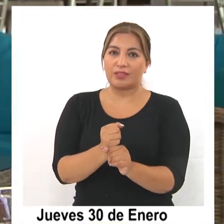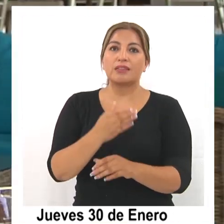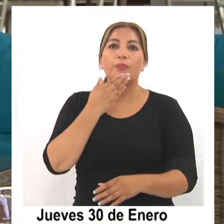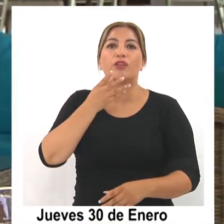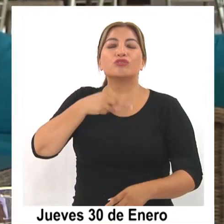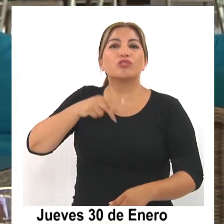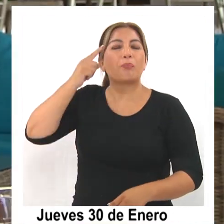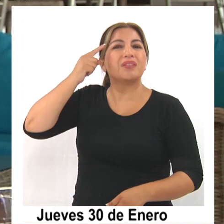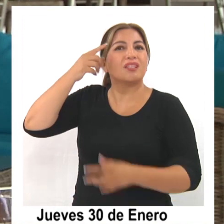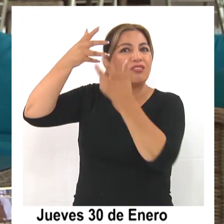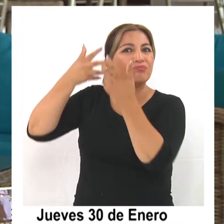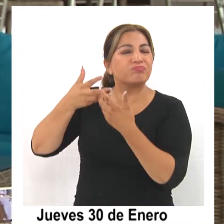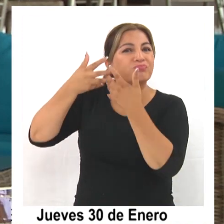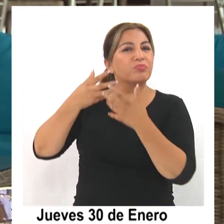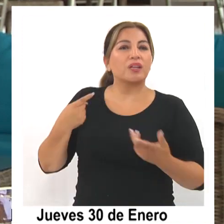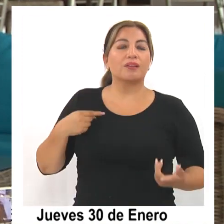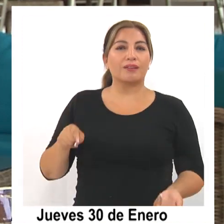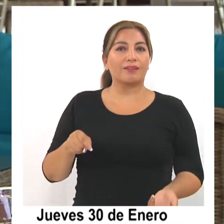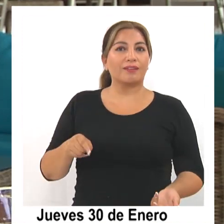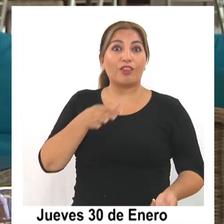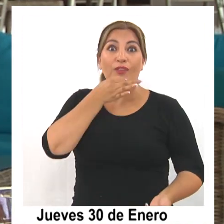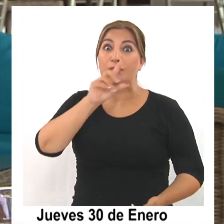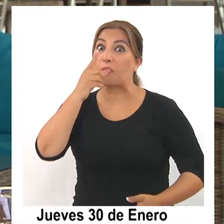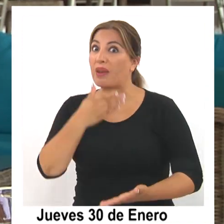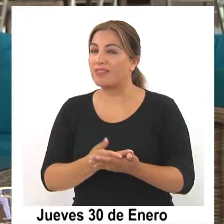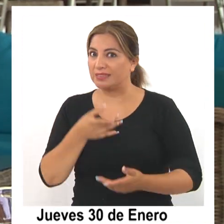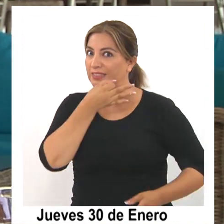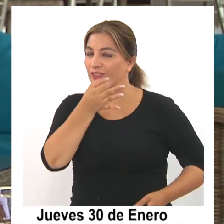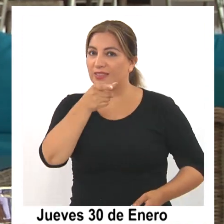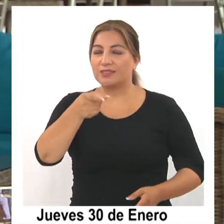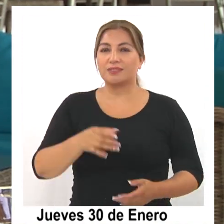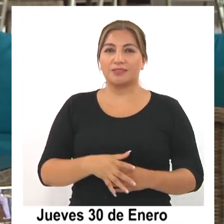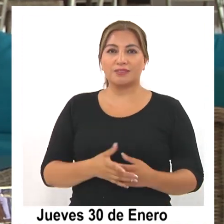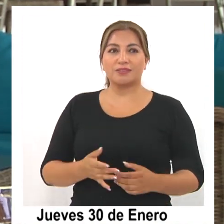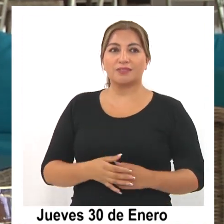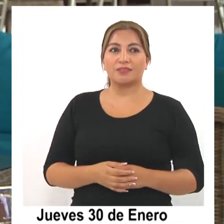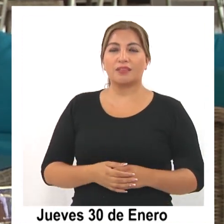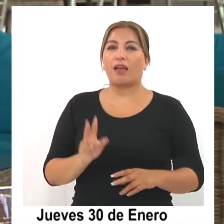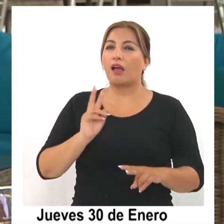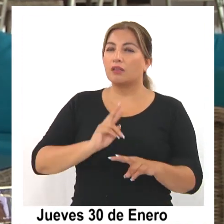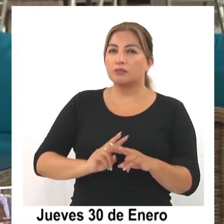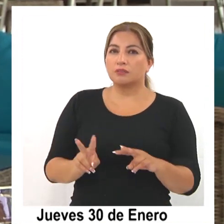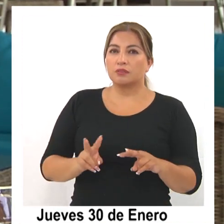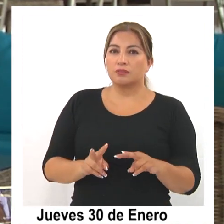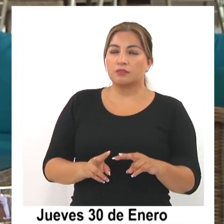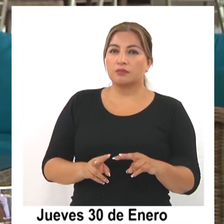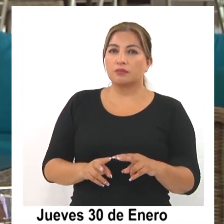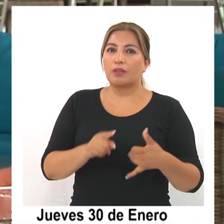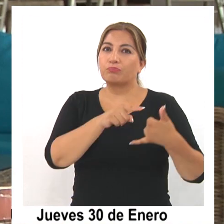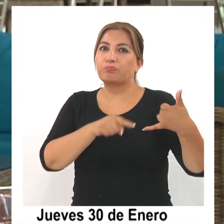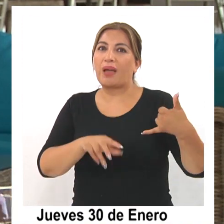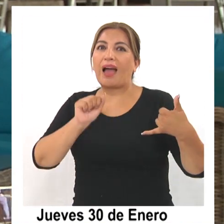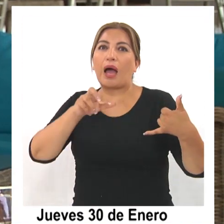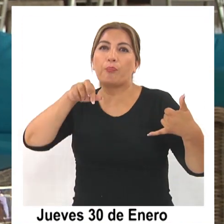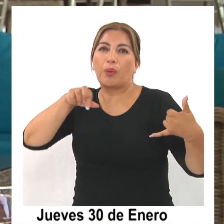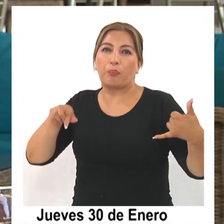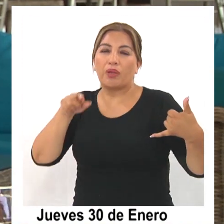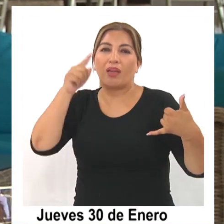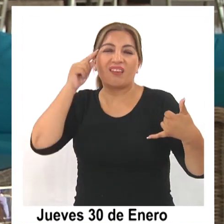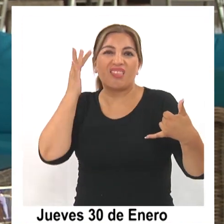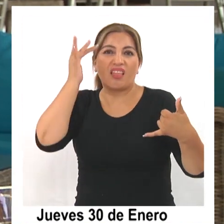evaluando ahora esto es casi una primicia usar algunos aplicativos para teléfonos